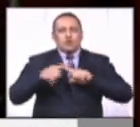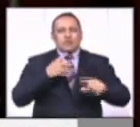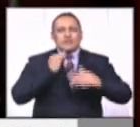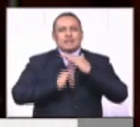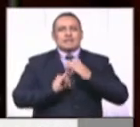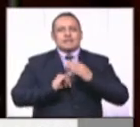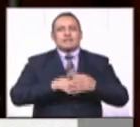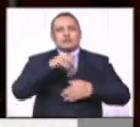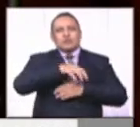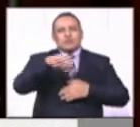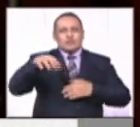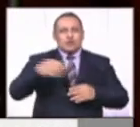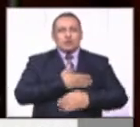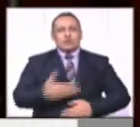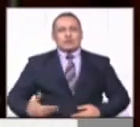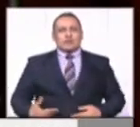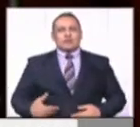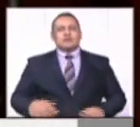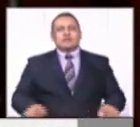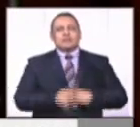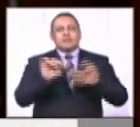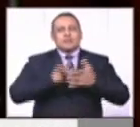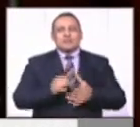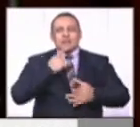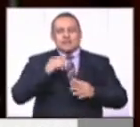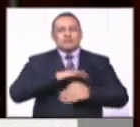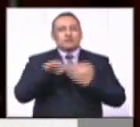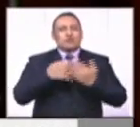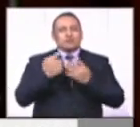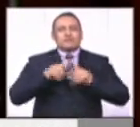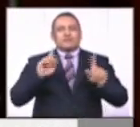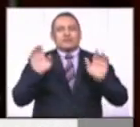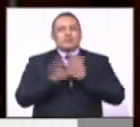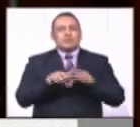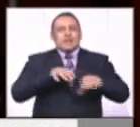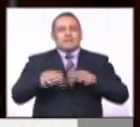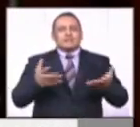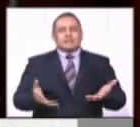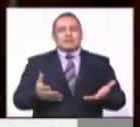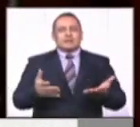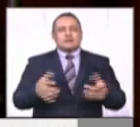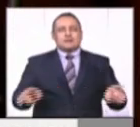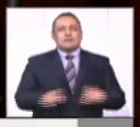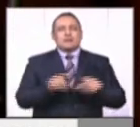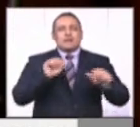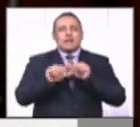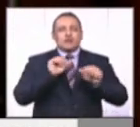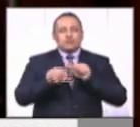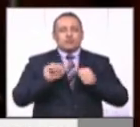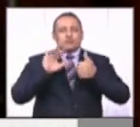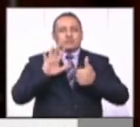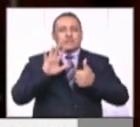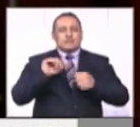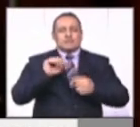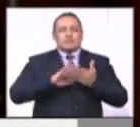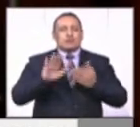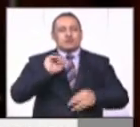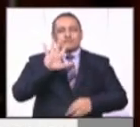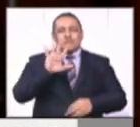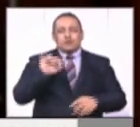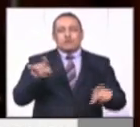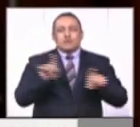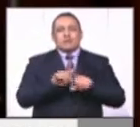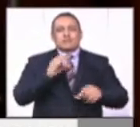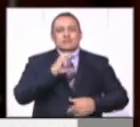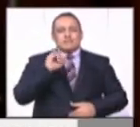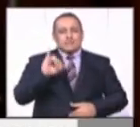inter gubernamental que es totalmente diferente a lo que hacían el artículo 5 de este